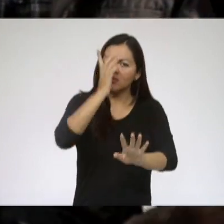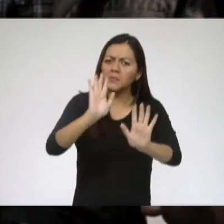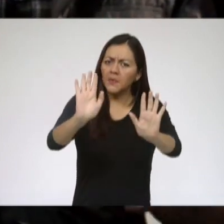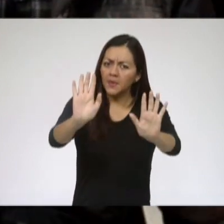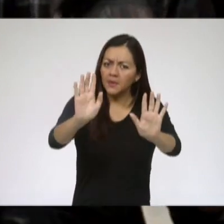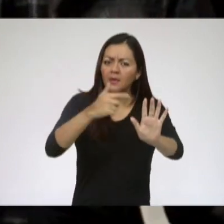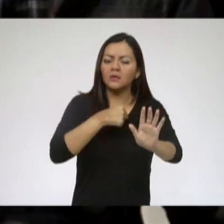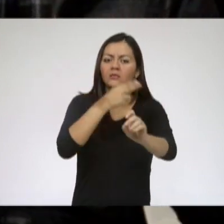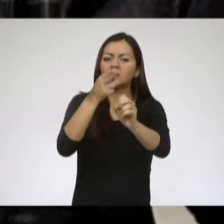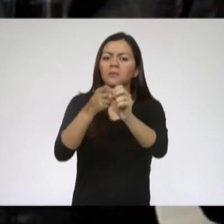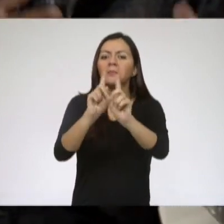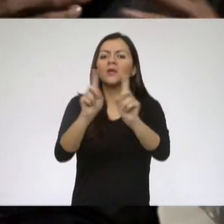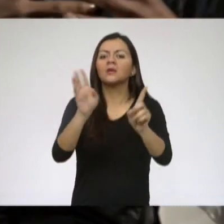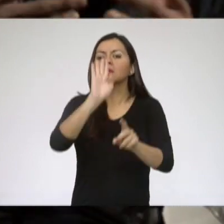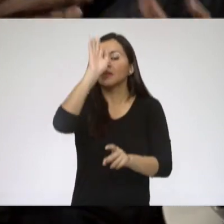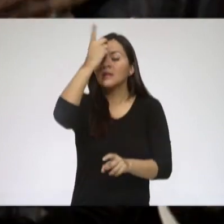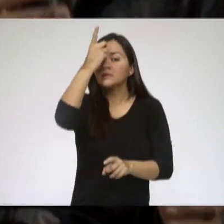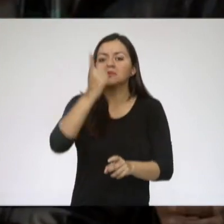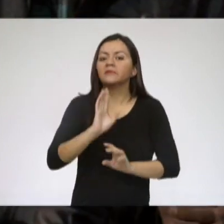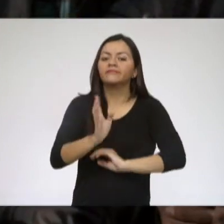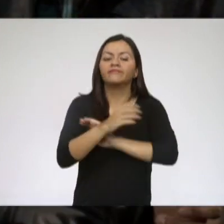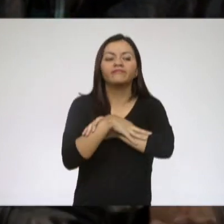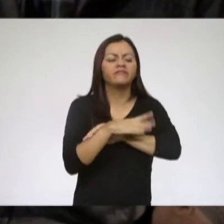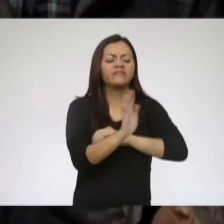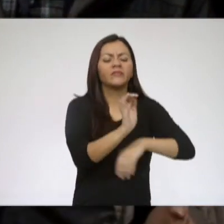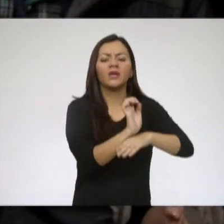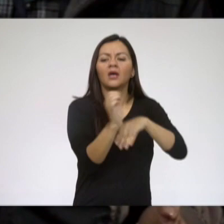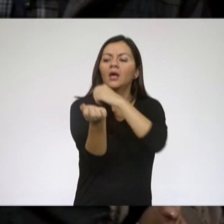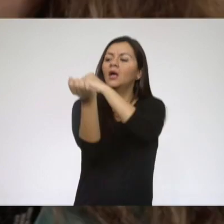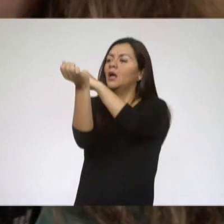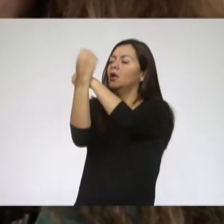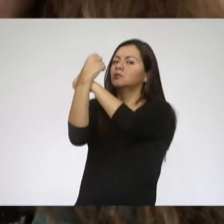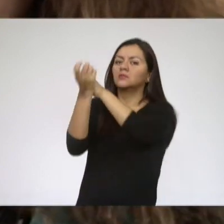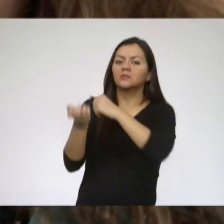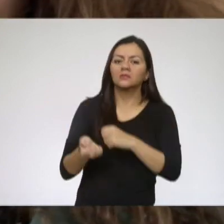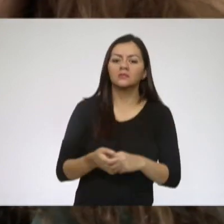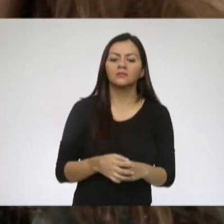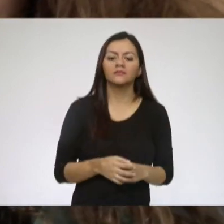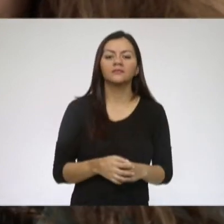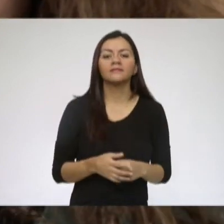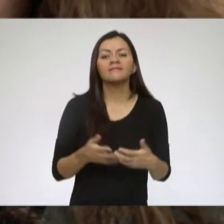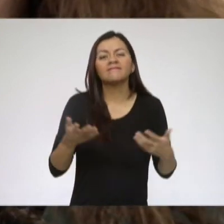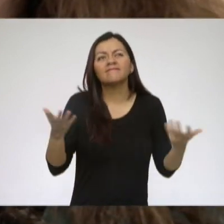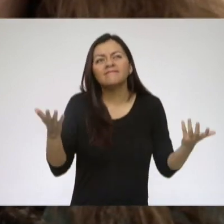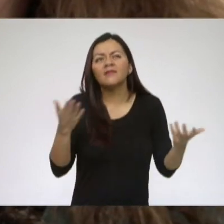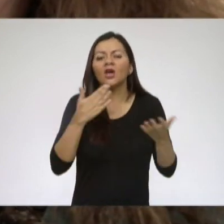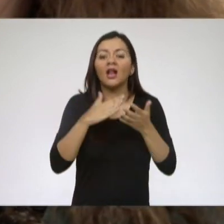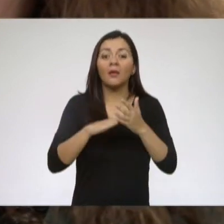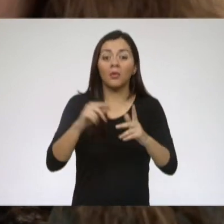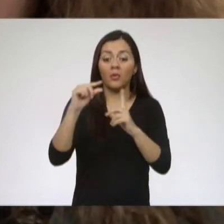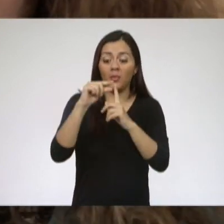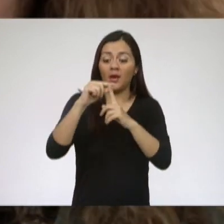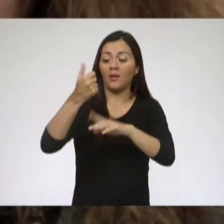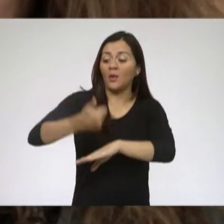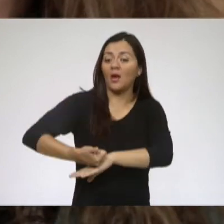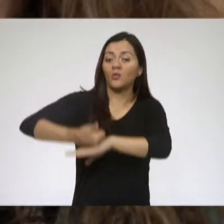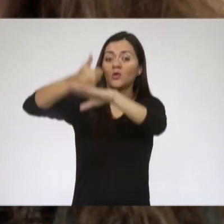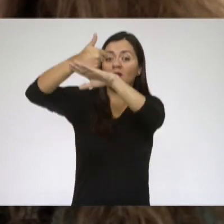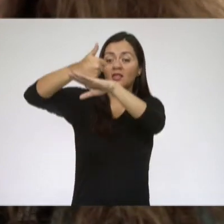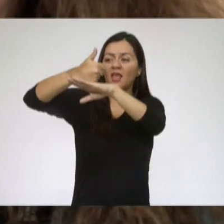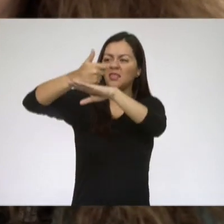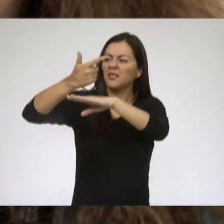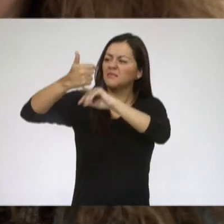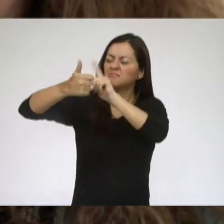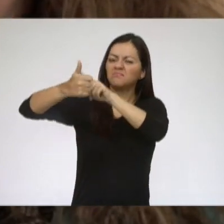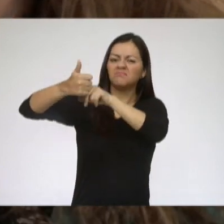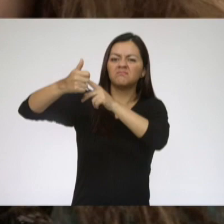casi siempre es una decisión, tu opinión no es tomada en cuenta por la autoridad. Bueno, una figura de autoridad, como su nombre lo